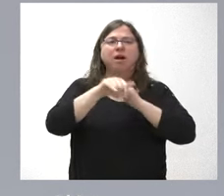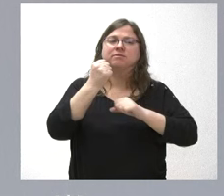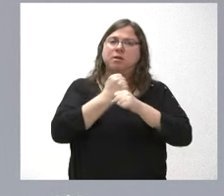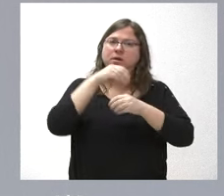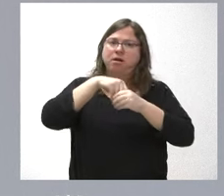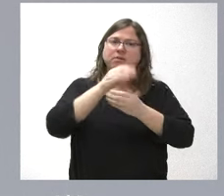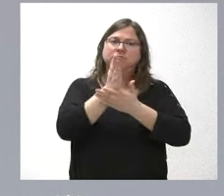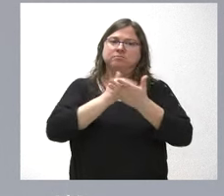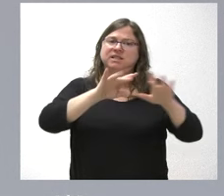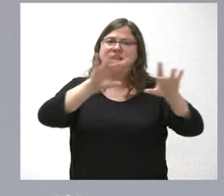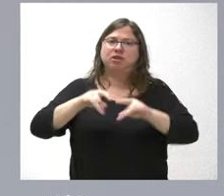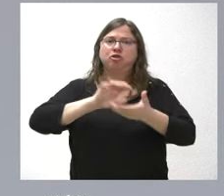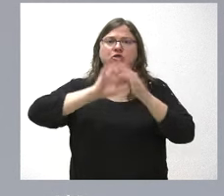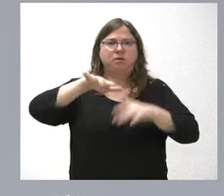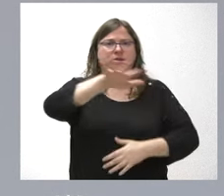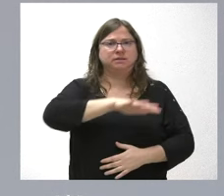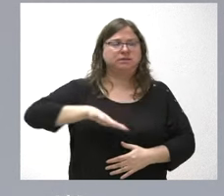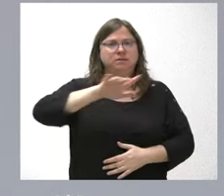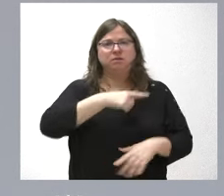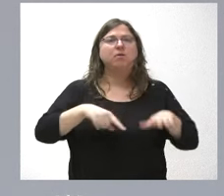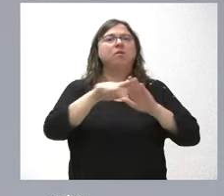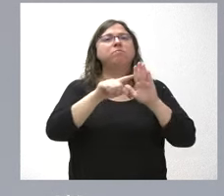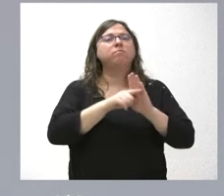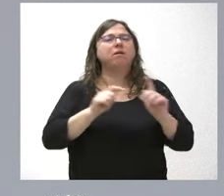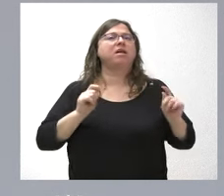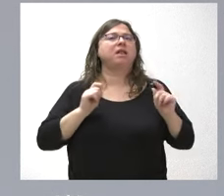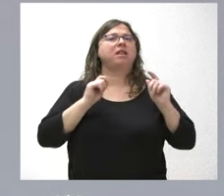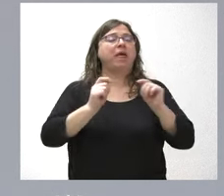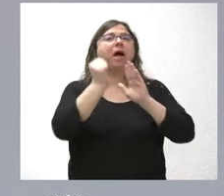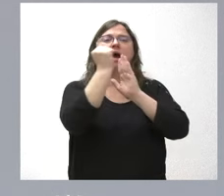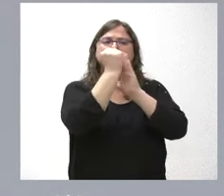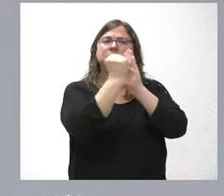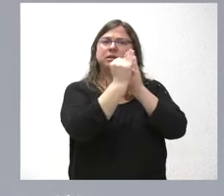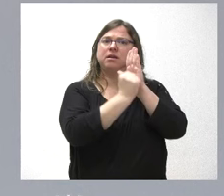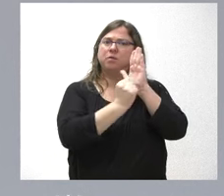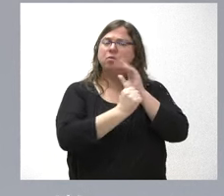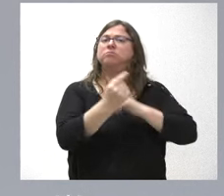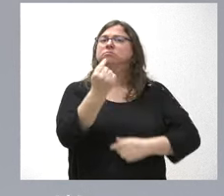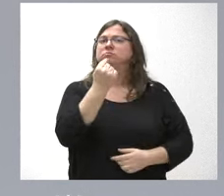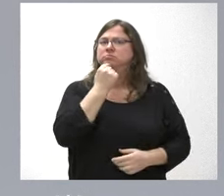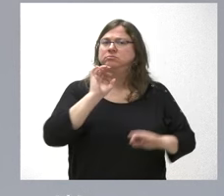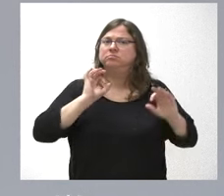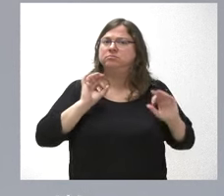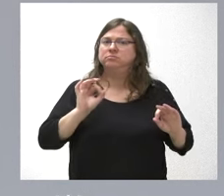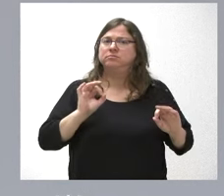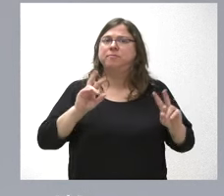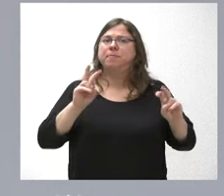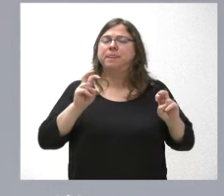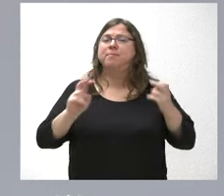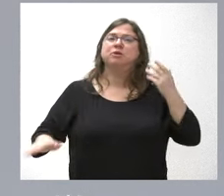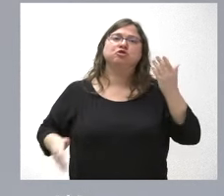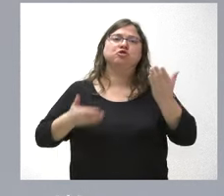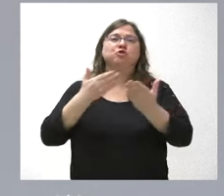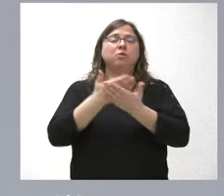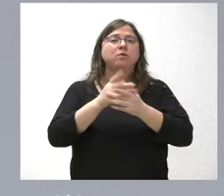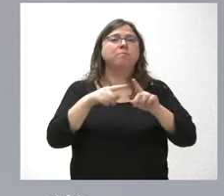León. Aparecen reconocidas a lo largo de su articulado y especialmente para lo que es las solicitudes e